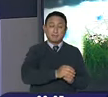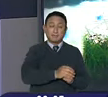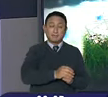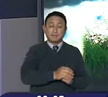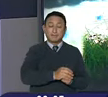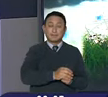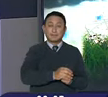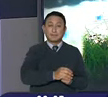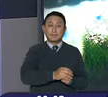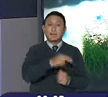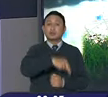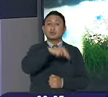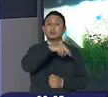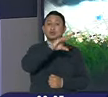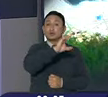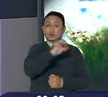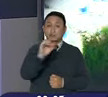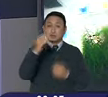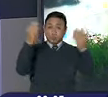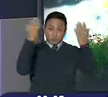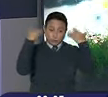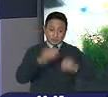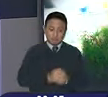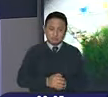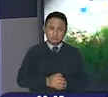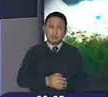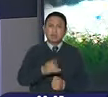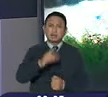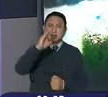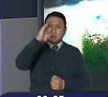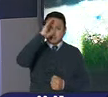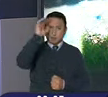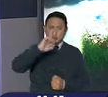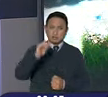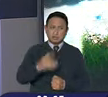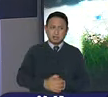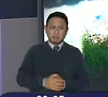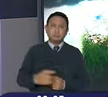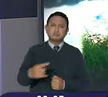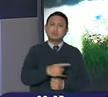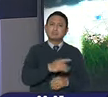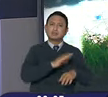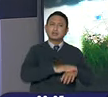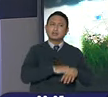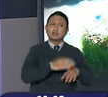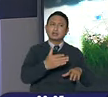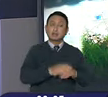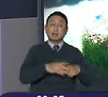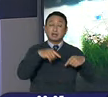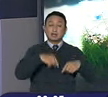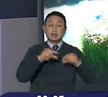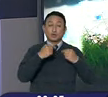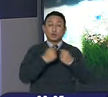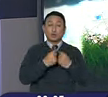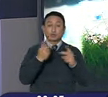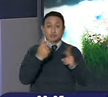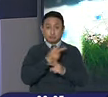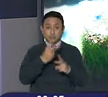queda al noroeste de la ciudad de Guayaquil. Según la policía, el hecho criminal obedecería a una pugna entre bandas por